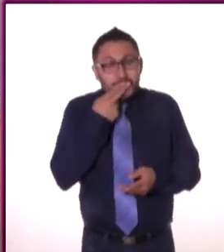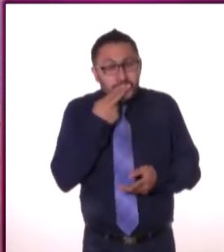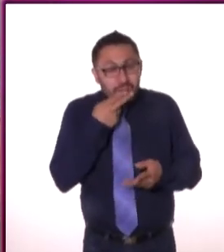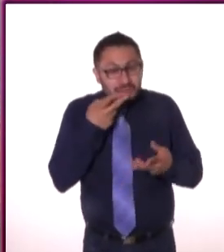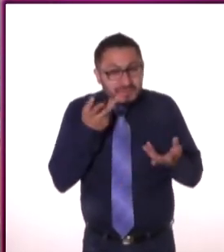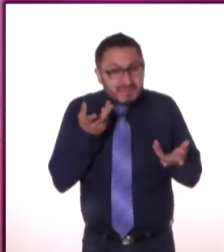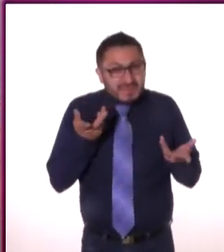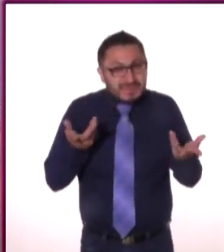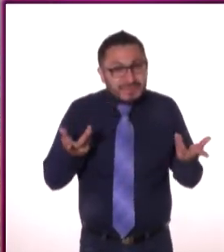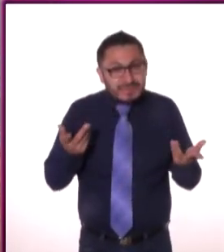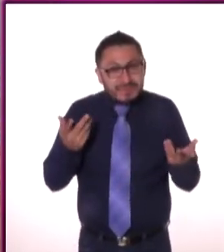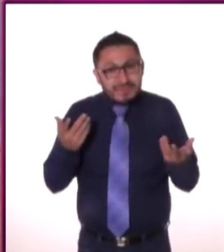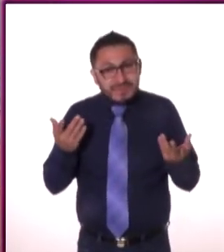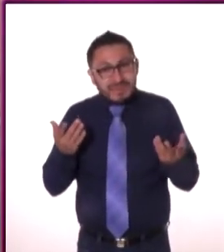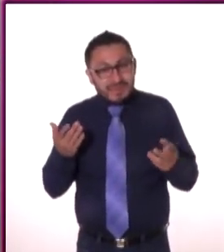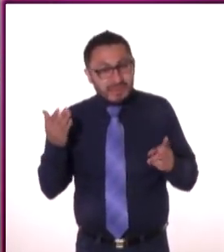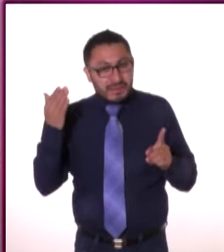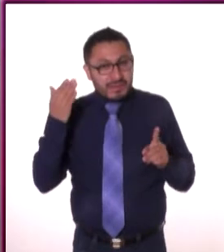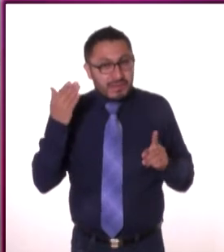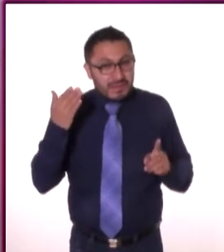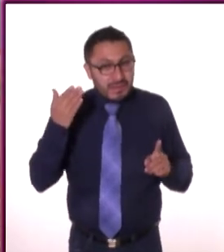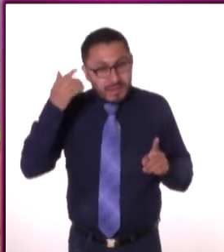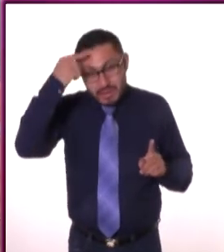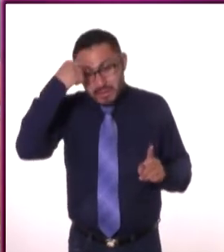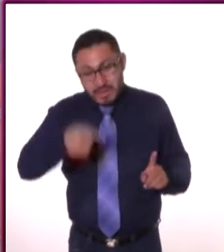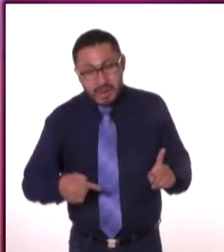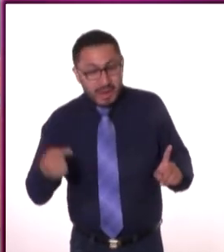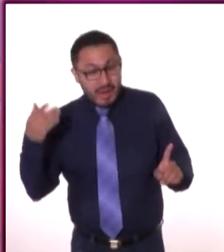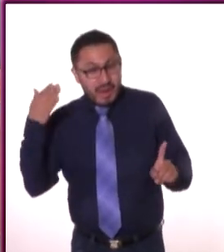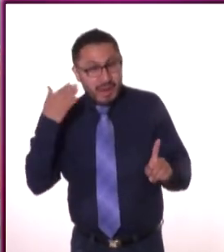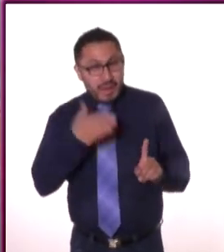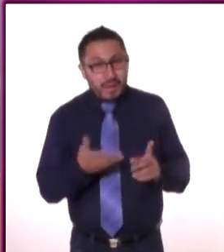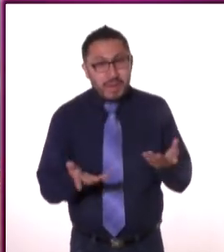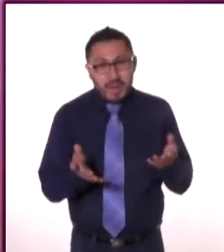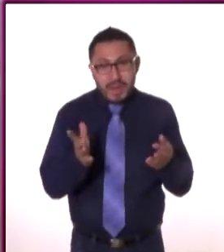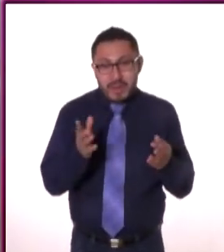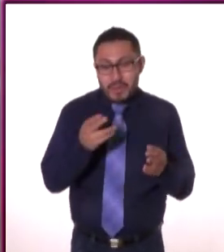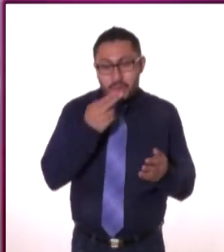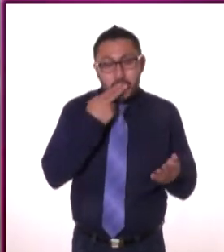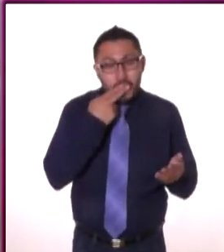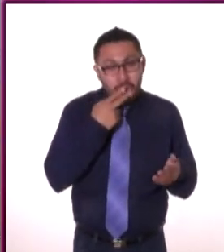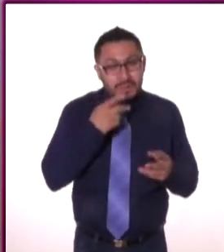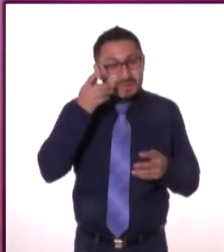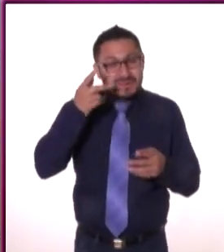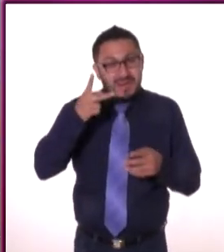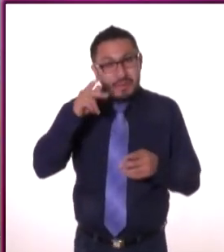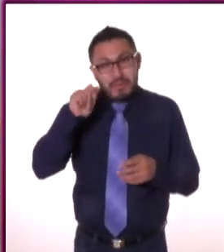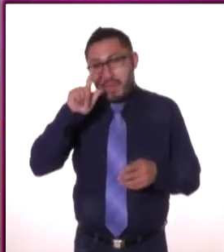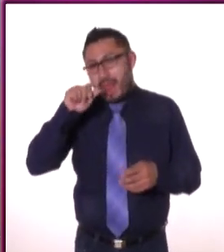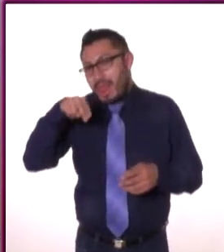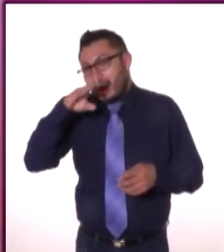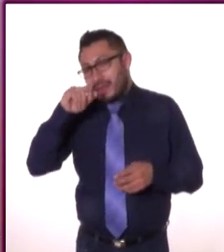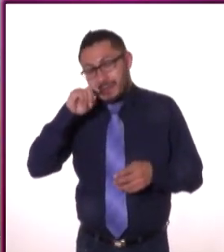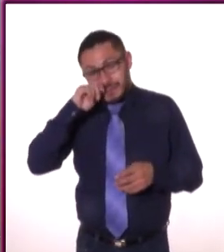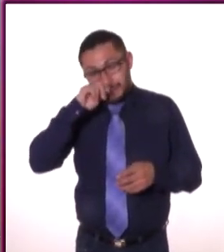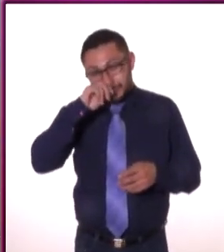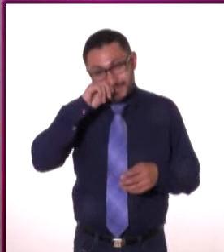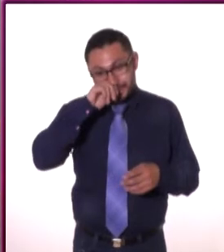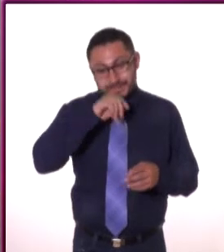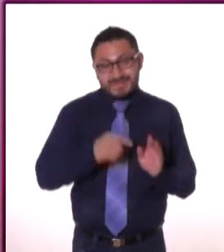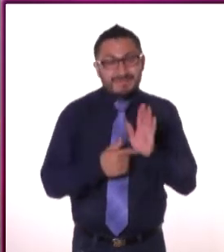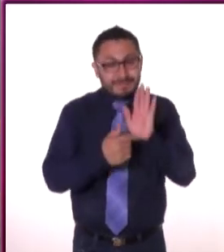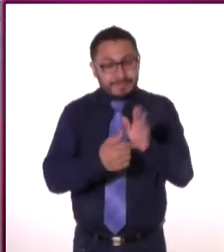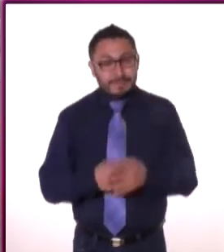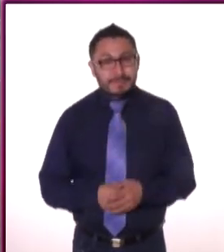se utilizan para, de alguna manera, modelar el uso de la palanca en la mecánica clásica. Ajá. Pues lo más